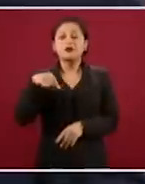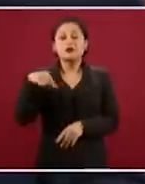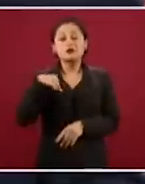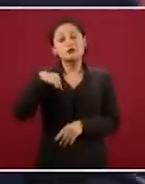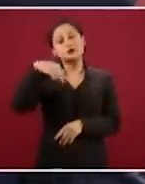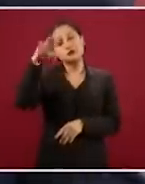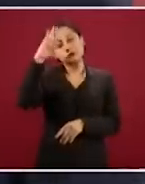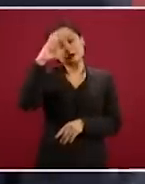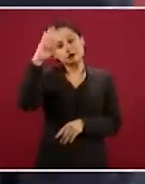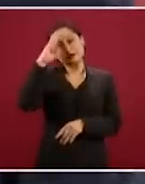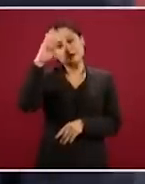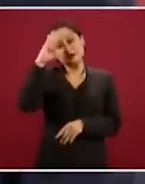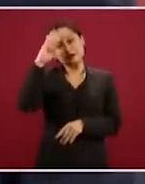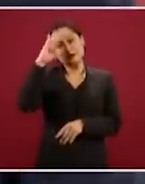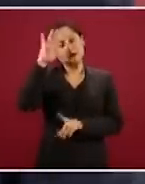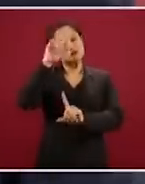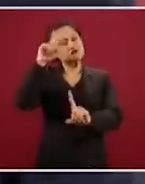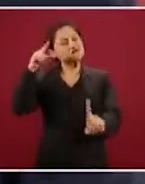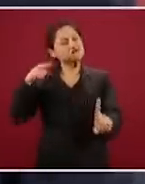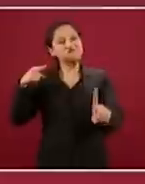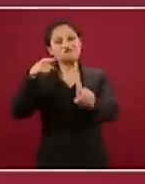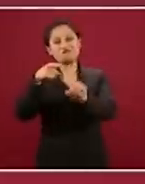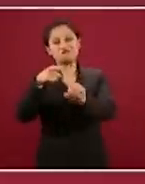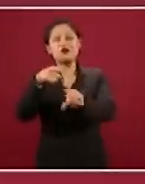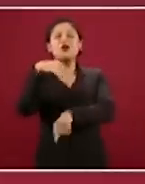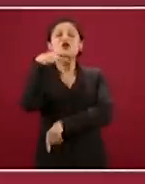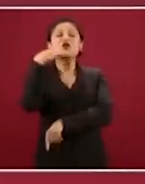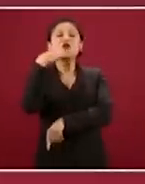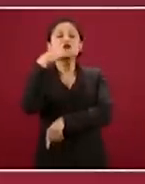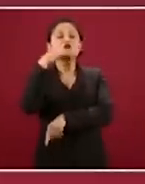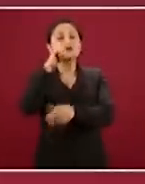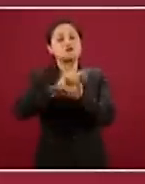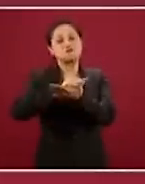es que se termine con la corrupción y que no haya impunidad,